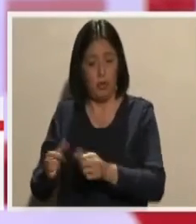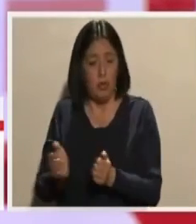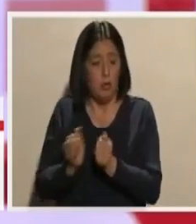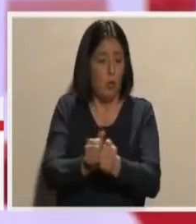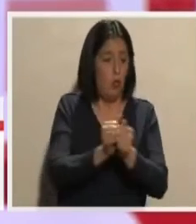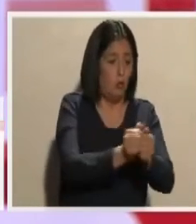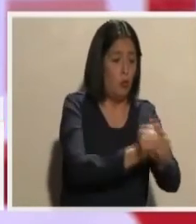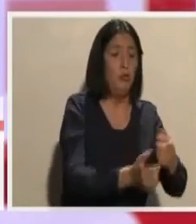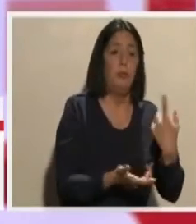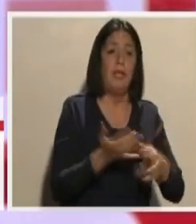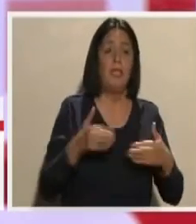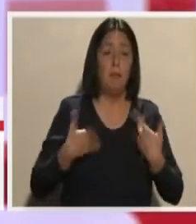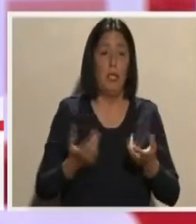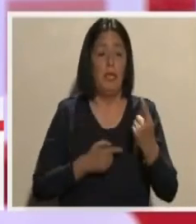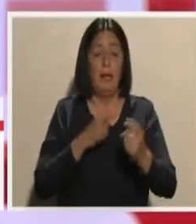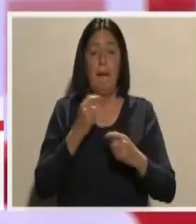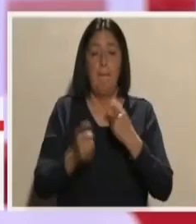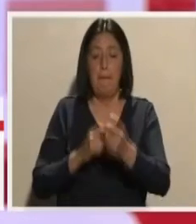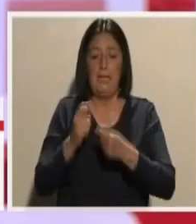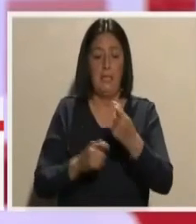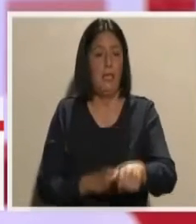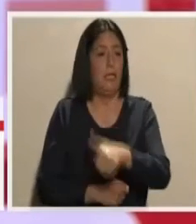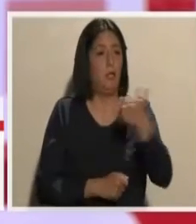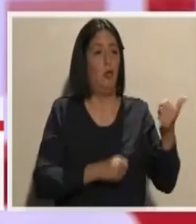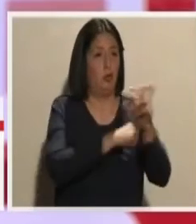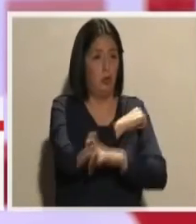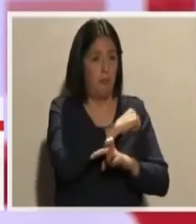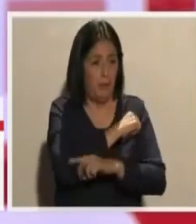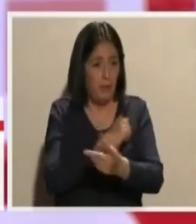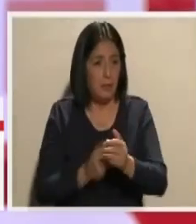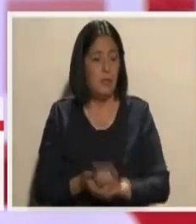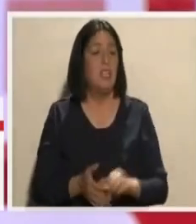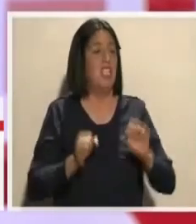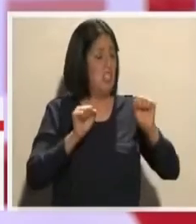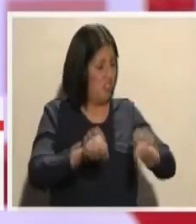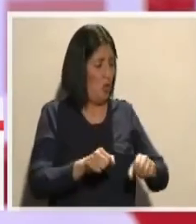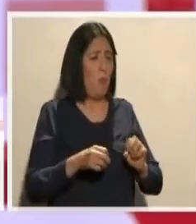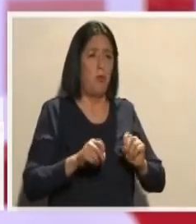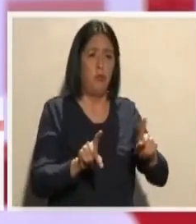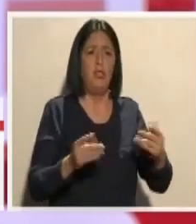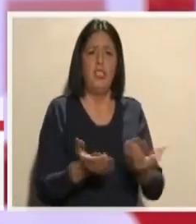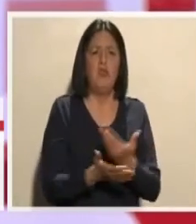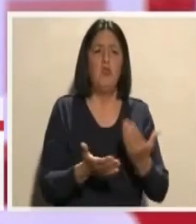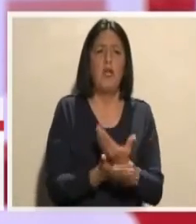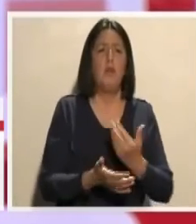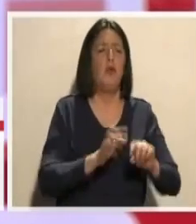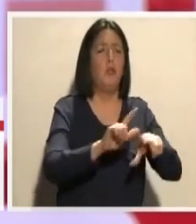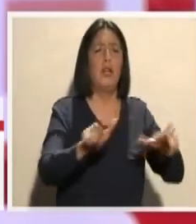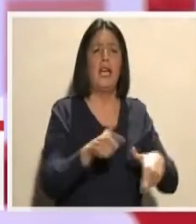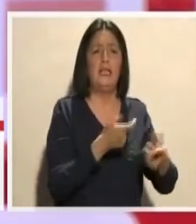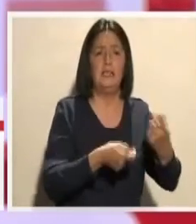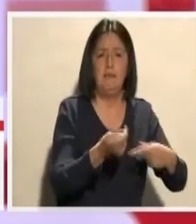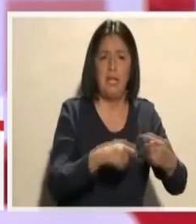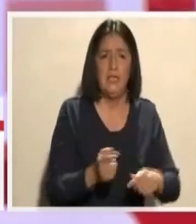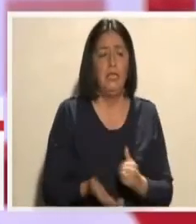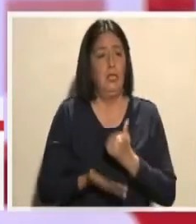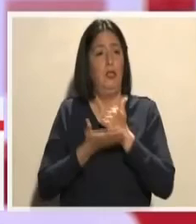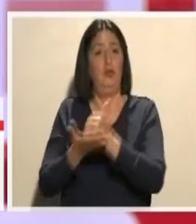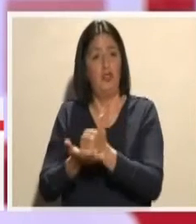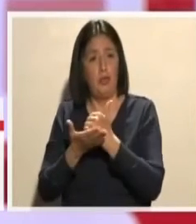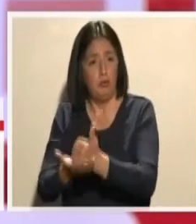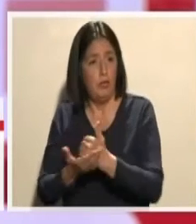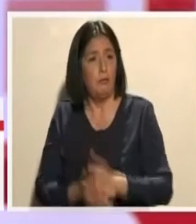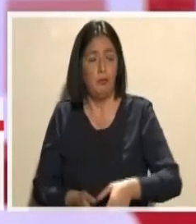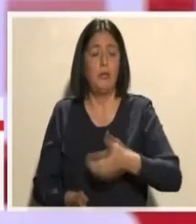en exportadoras. Tendrán información oportuna de nuevos mercados. Los ayudaremos a mejorar la